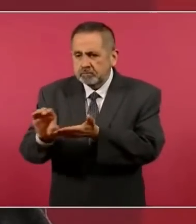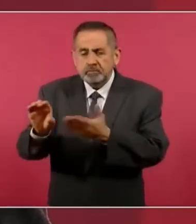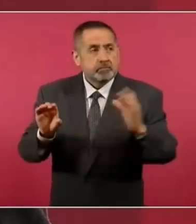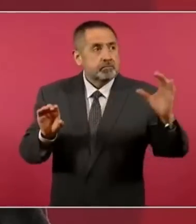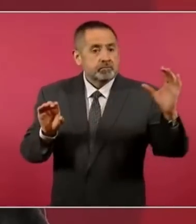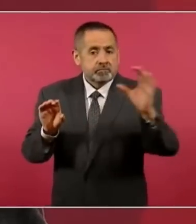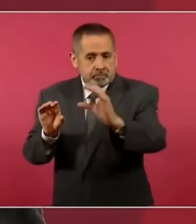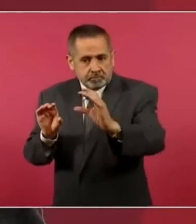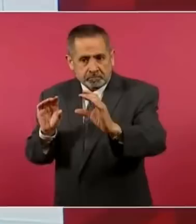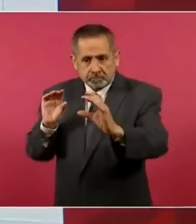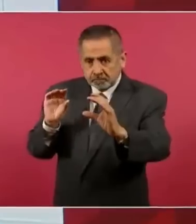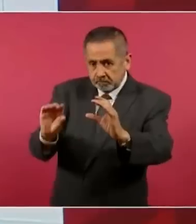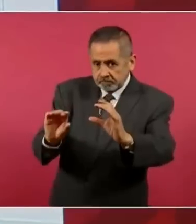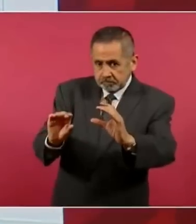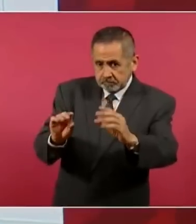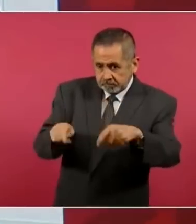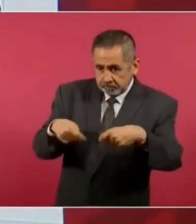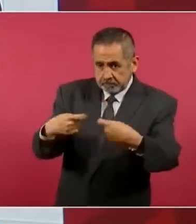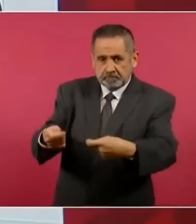recursos